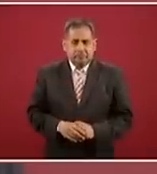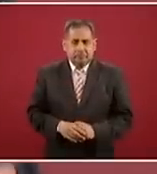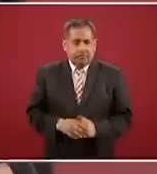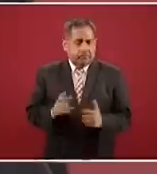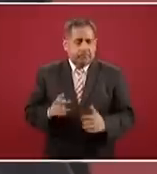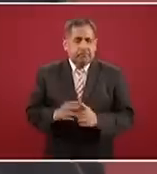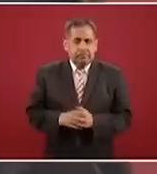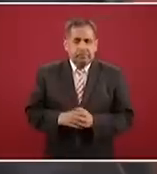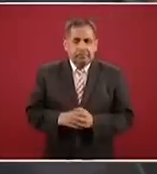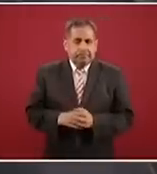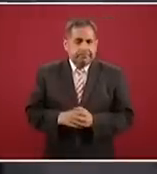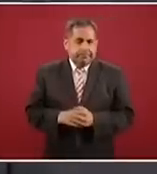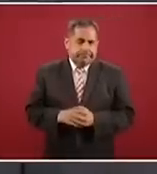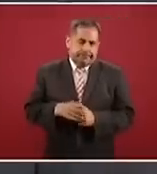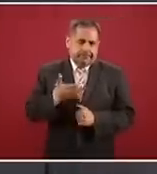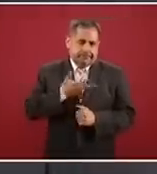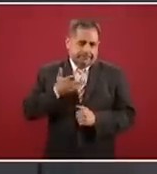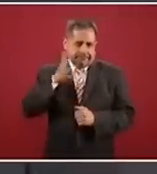Ya más pruebas,